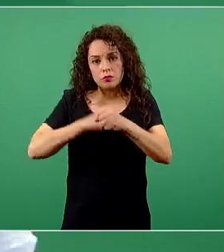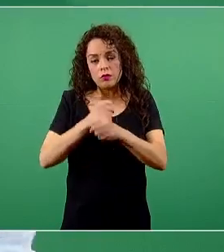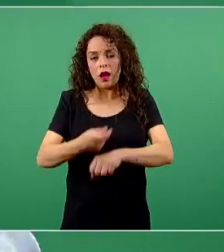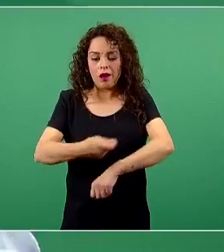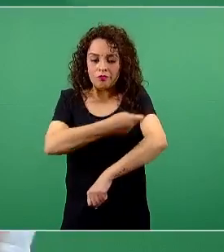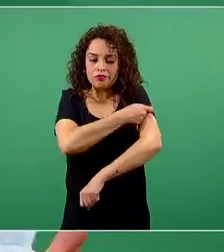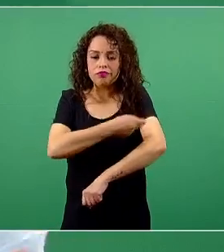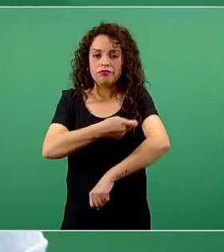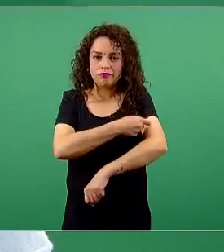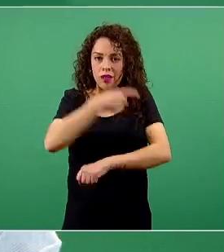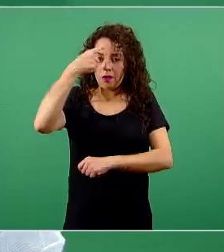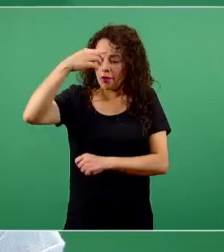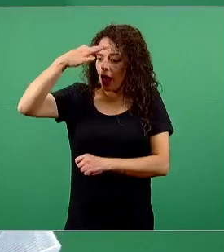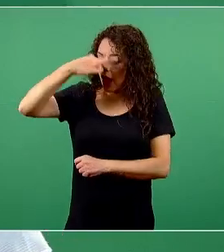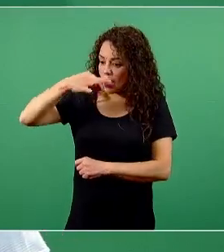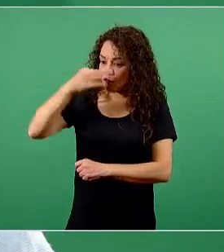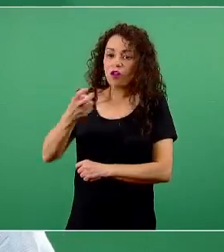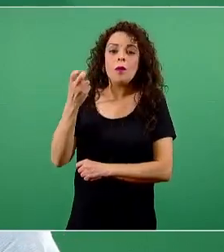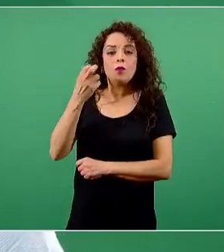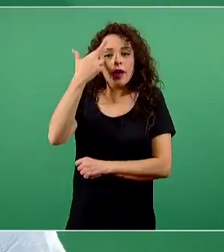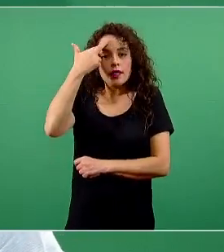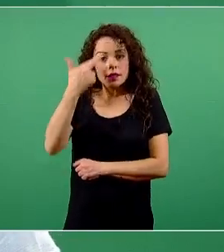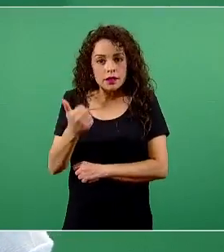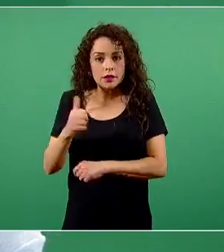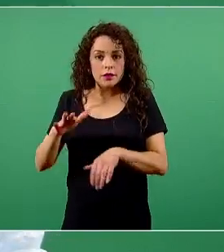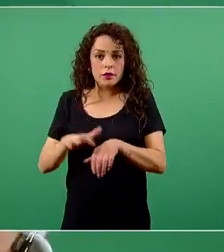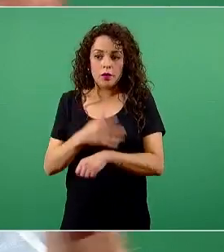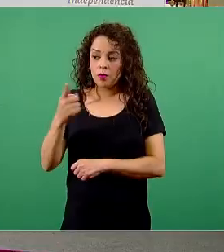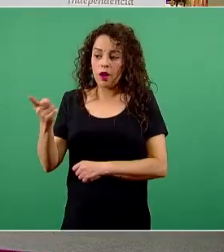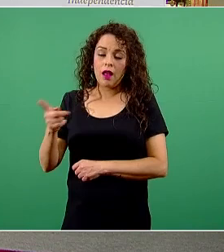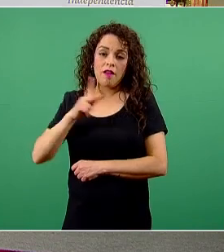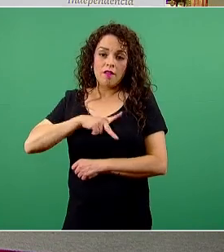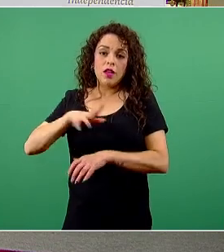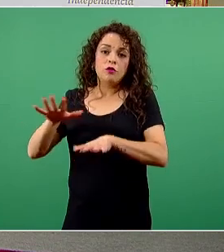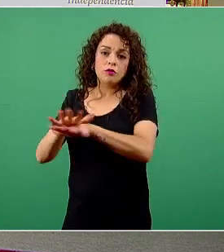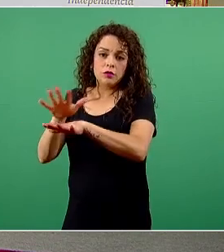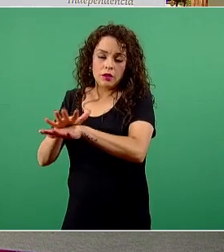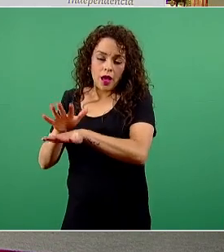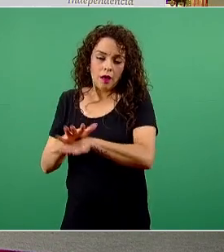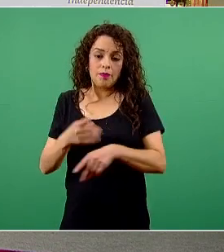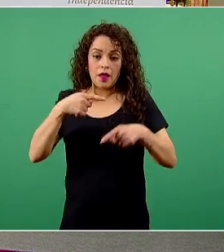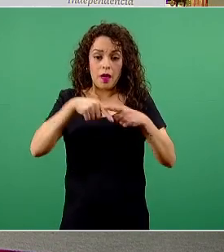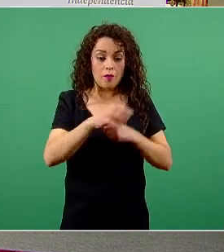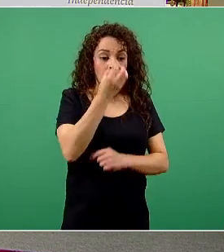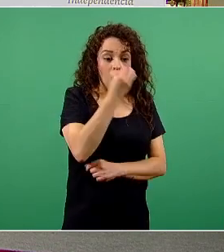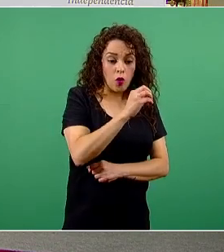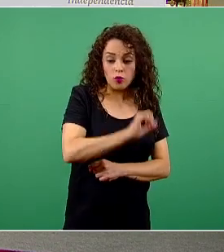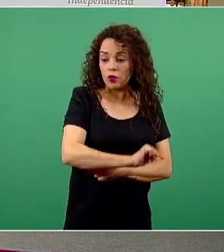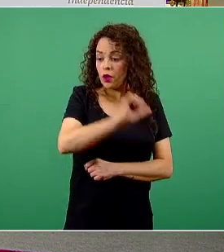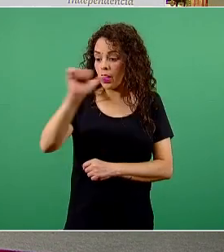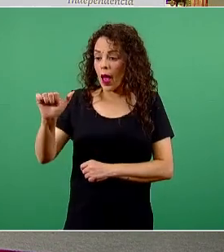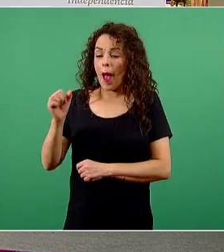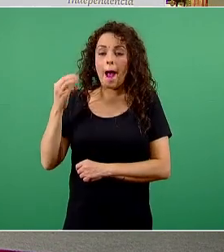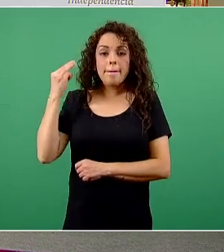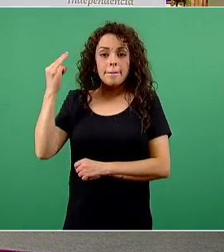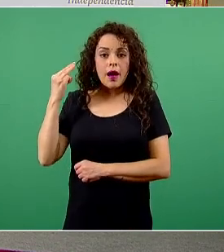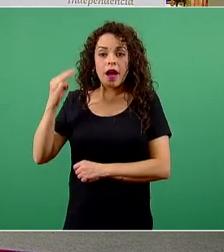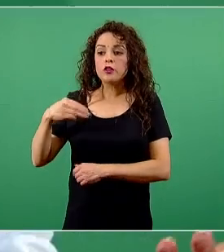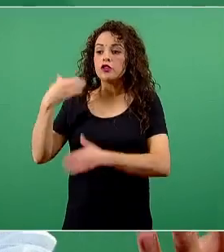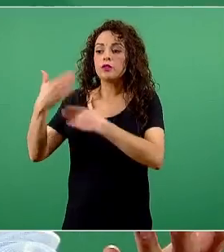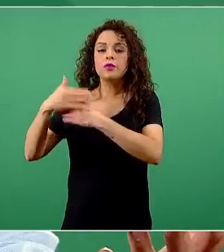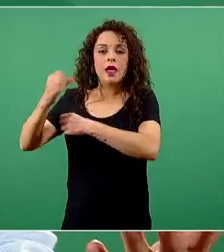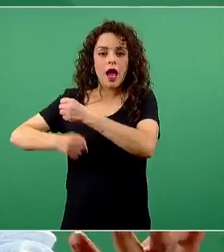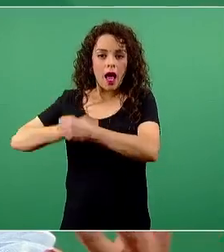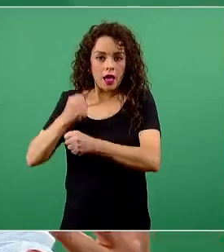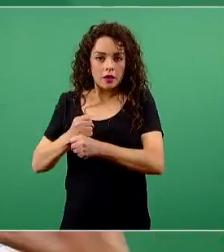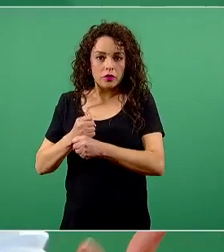influenza, que para el caso de México y todo el hemisferio norte empieza en octubre y termina en marzo del siguiente año, ya